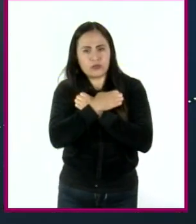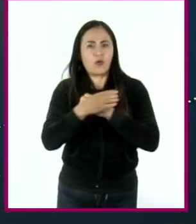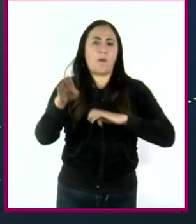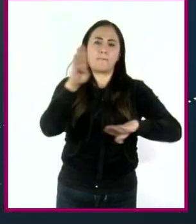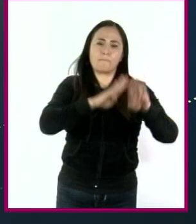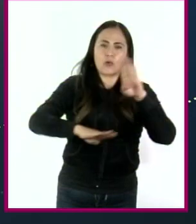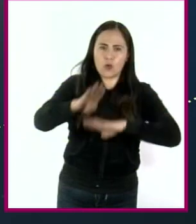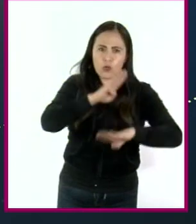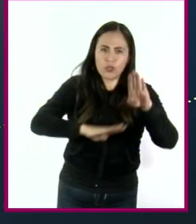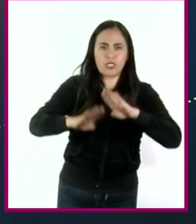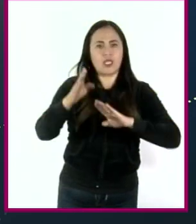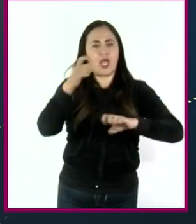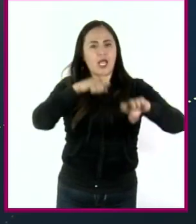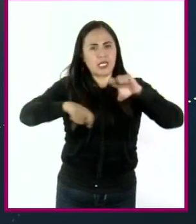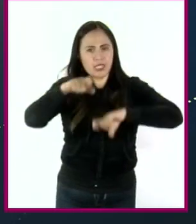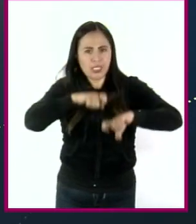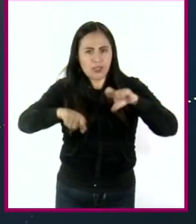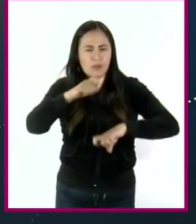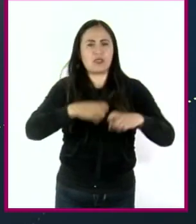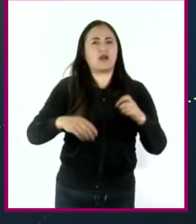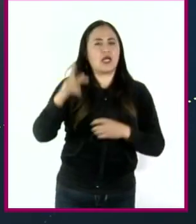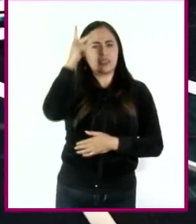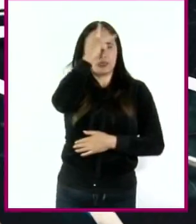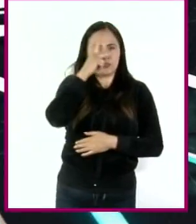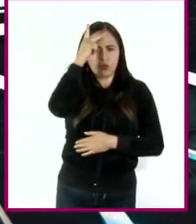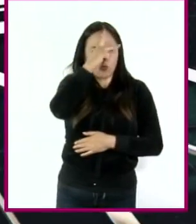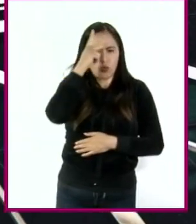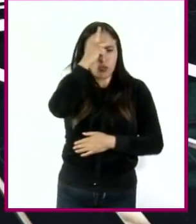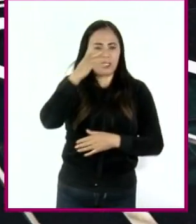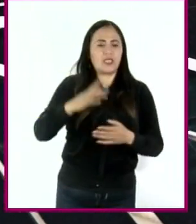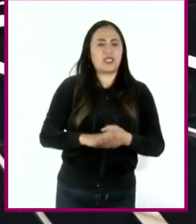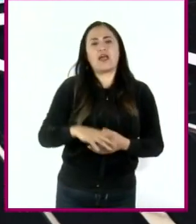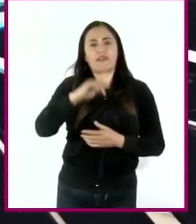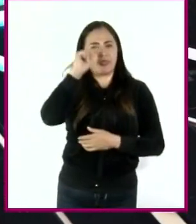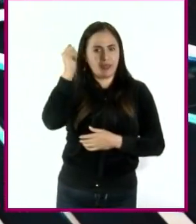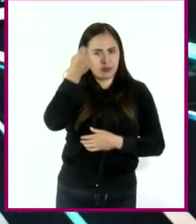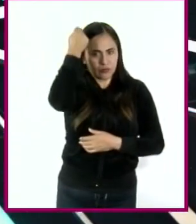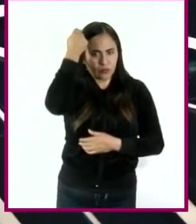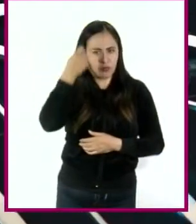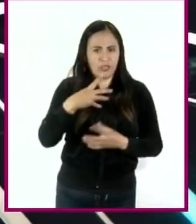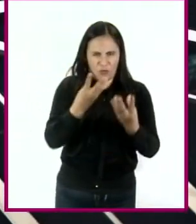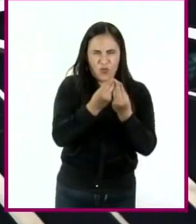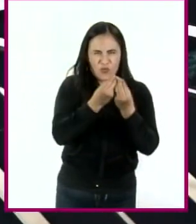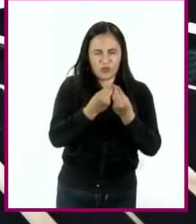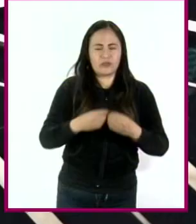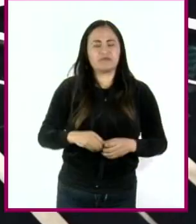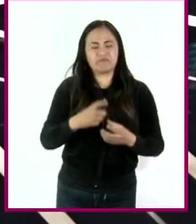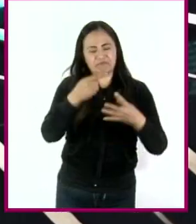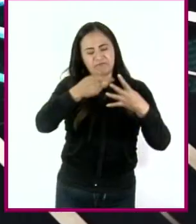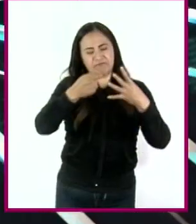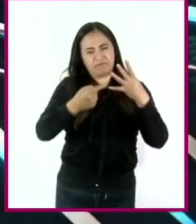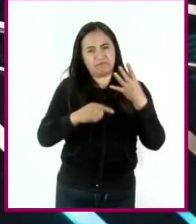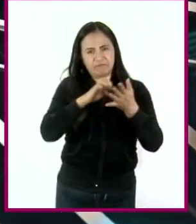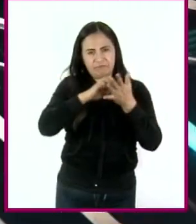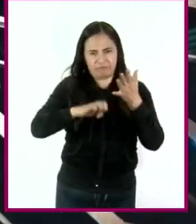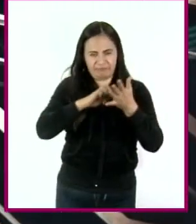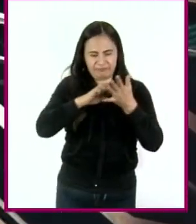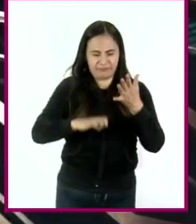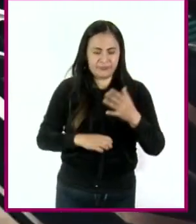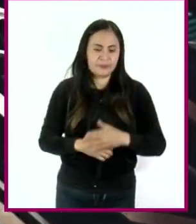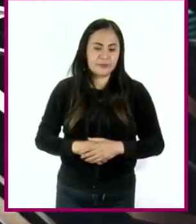la neuroquímica, la neuropsicología y la neurotecnología, por mencionar algunos.